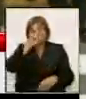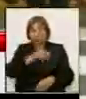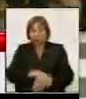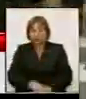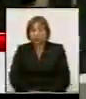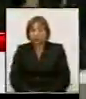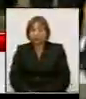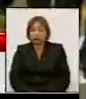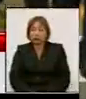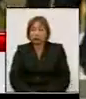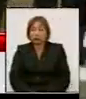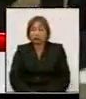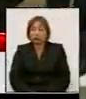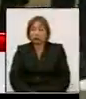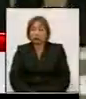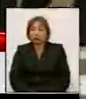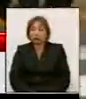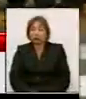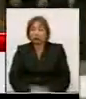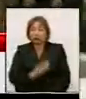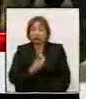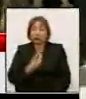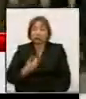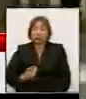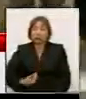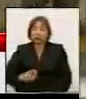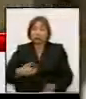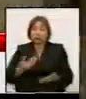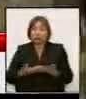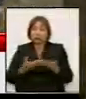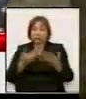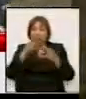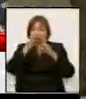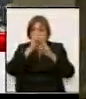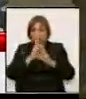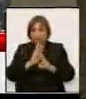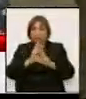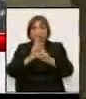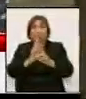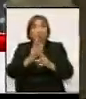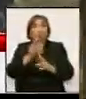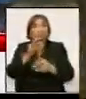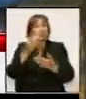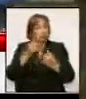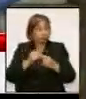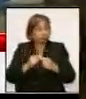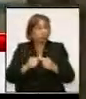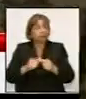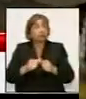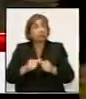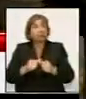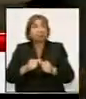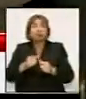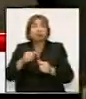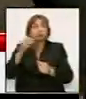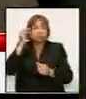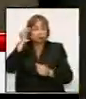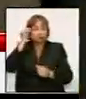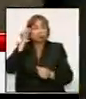razón por la cual pues este poder del Estado, el poder legislativo, le rindió un homenaje póstumo al ingeniero